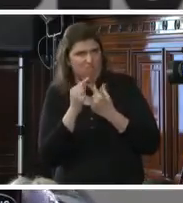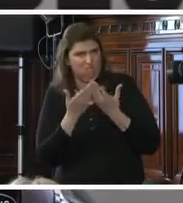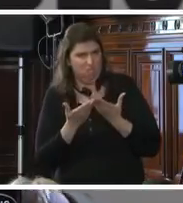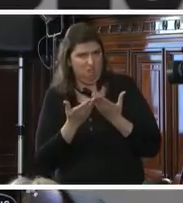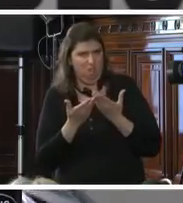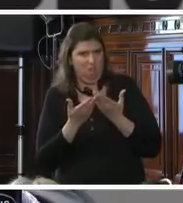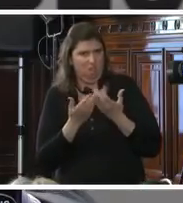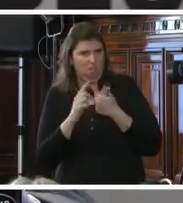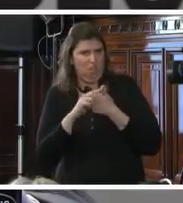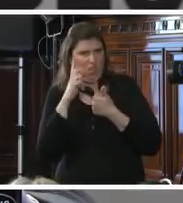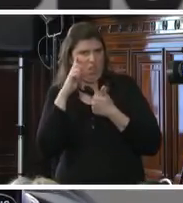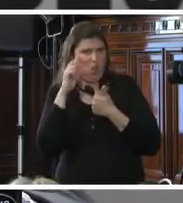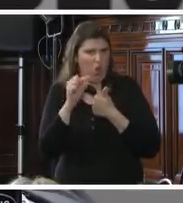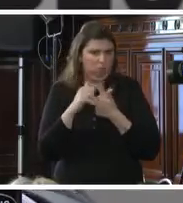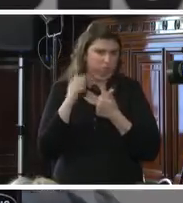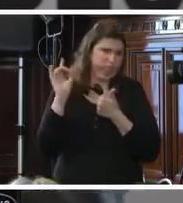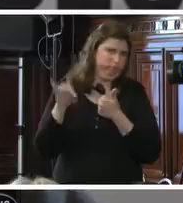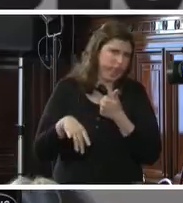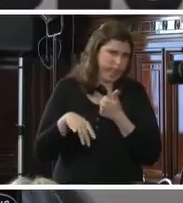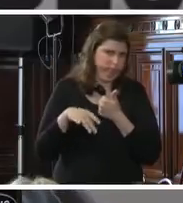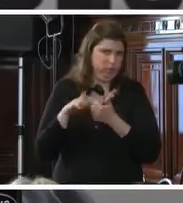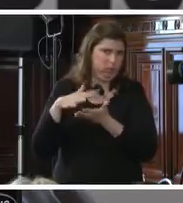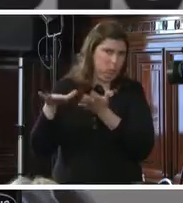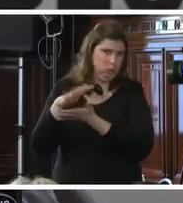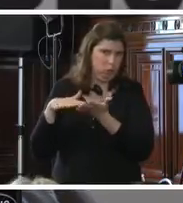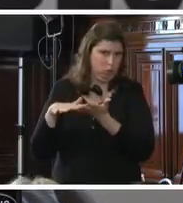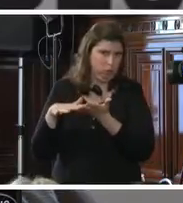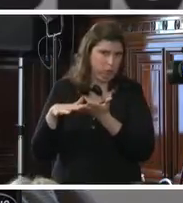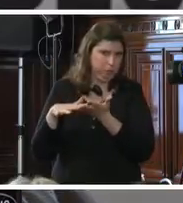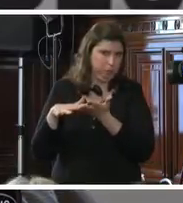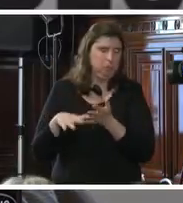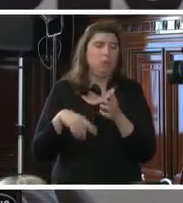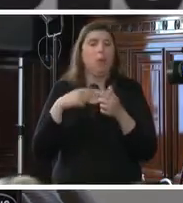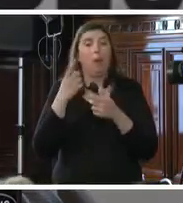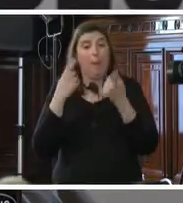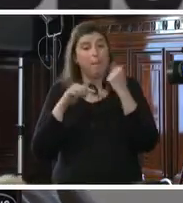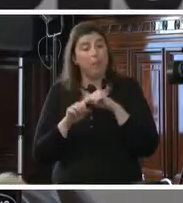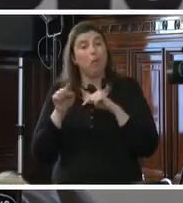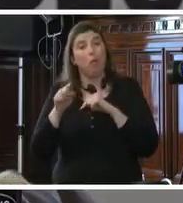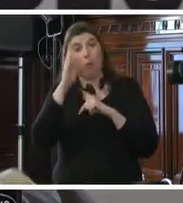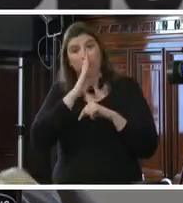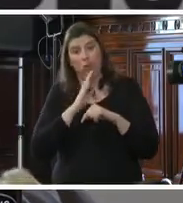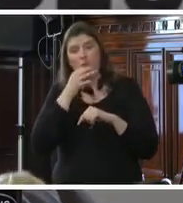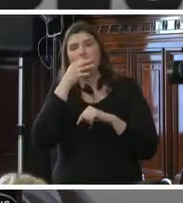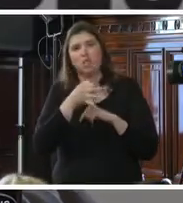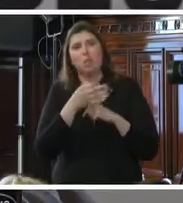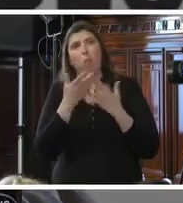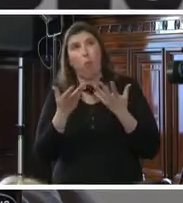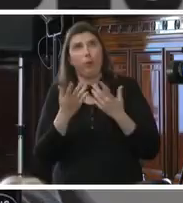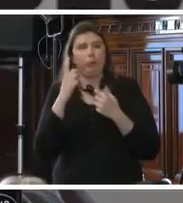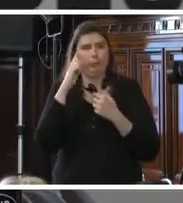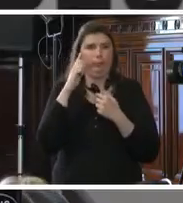De ignorar una situación. Pero él señala inmediatamente después, dice, pero